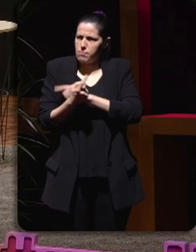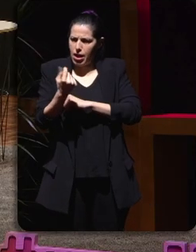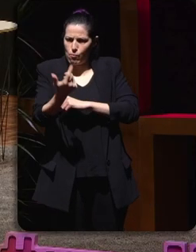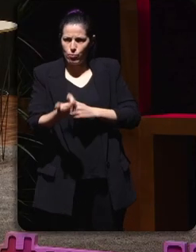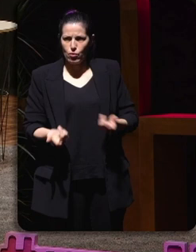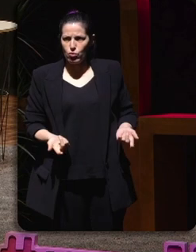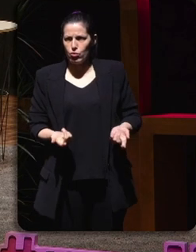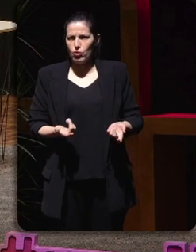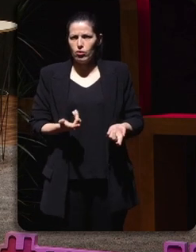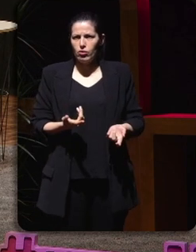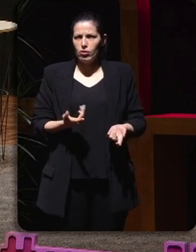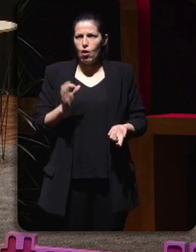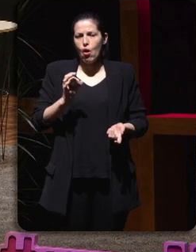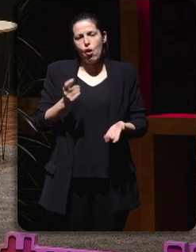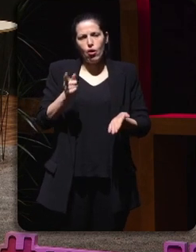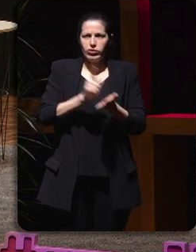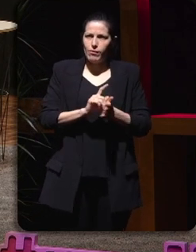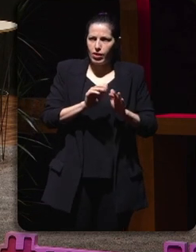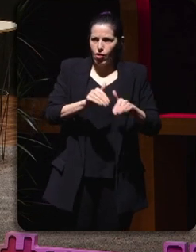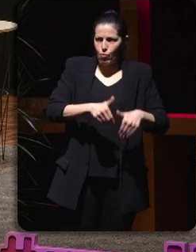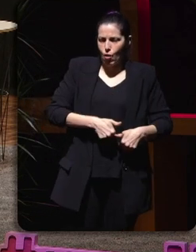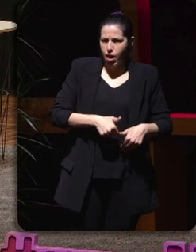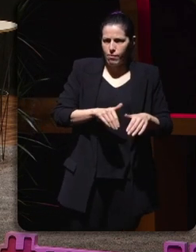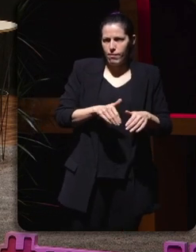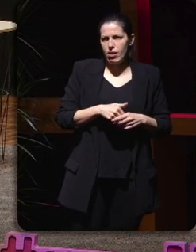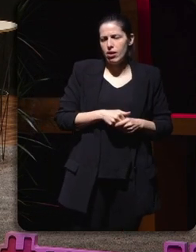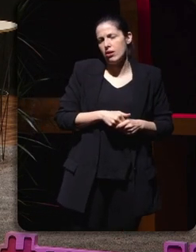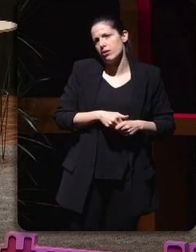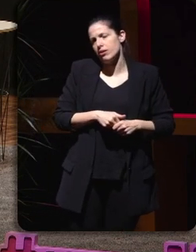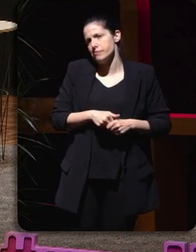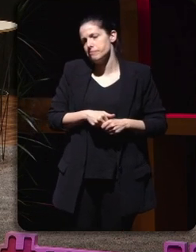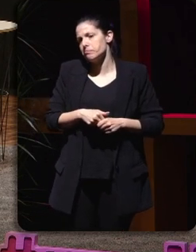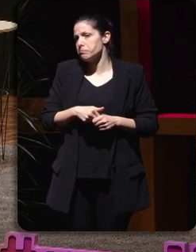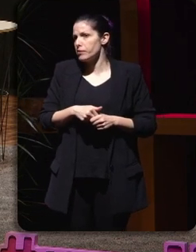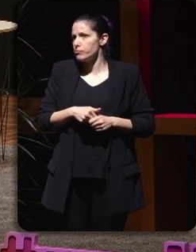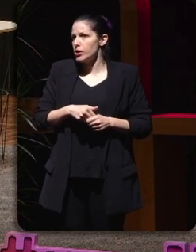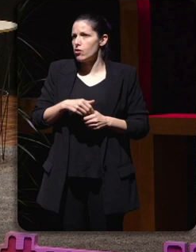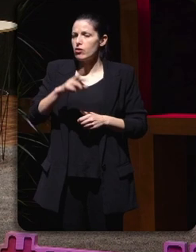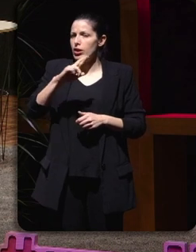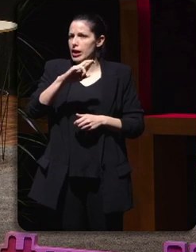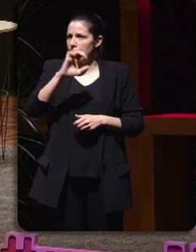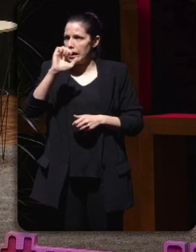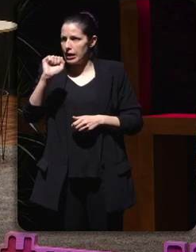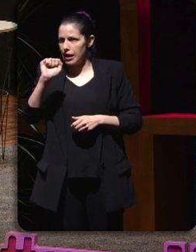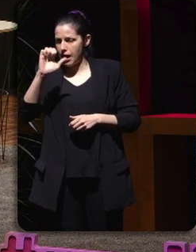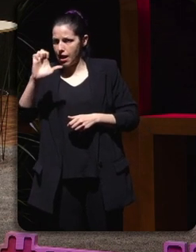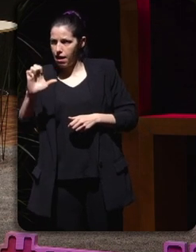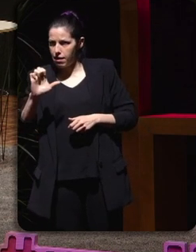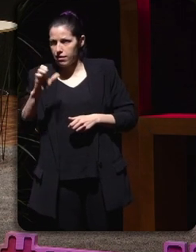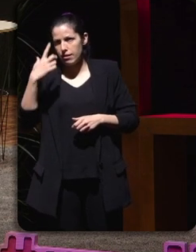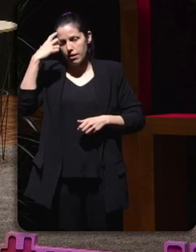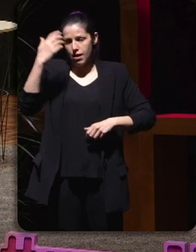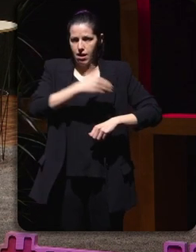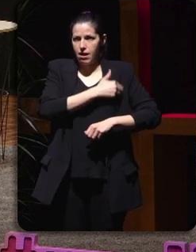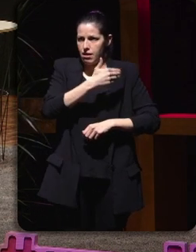irnos a la vez a cazar bisontes pero parece que la propuesta de la RAE es sano tenemos que seguir con eso